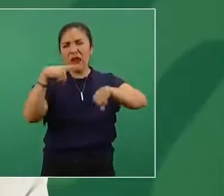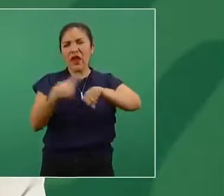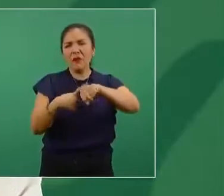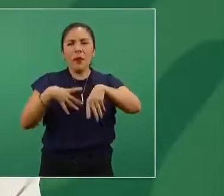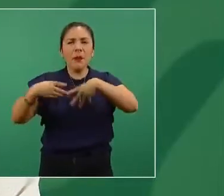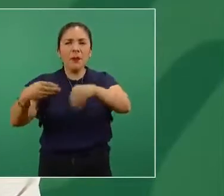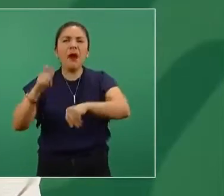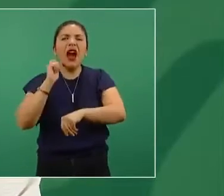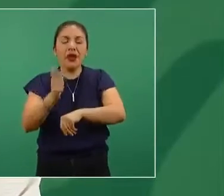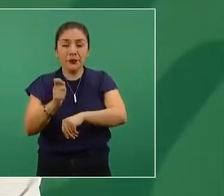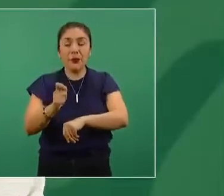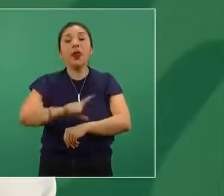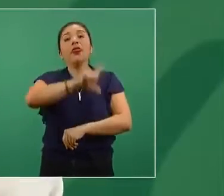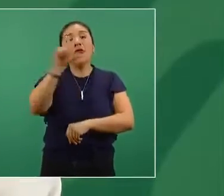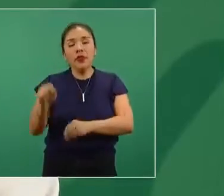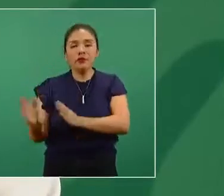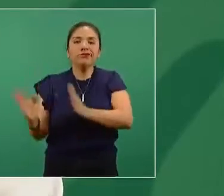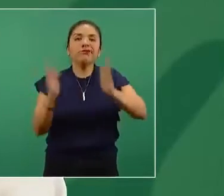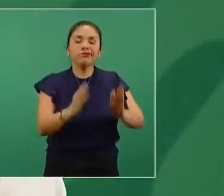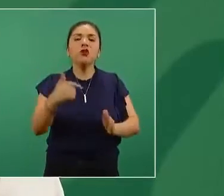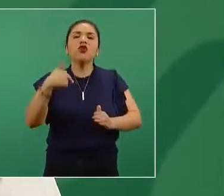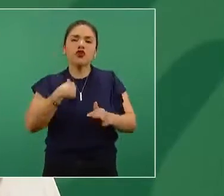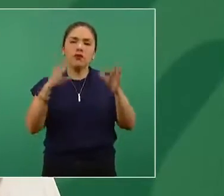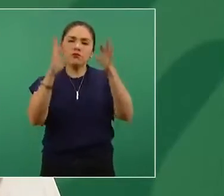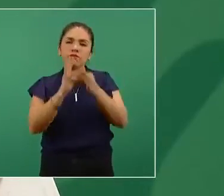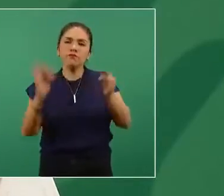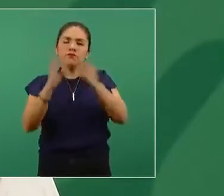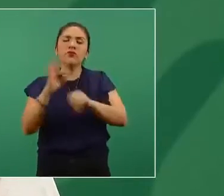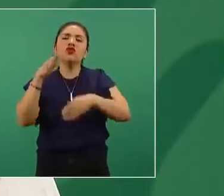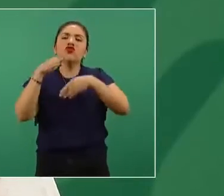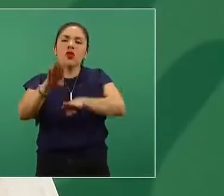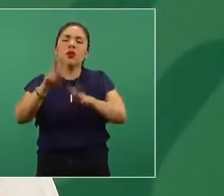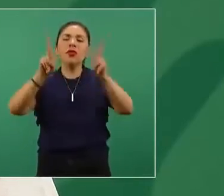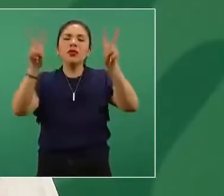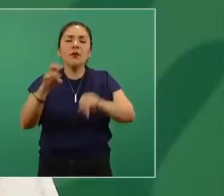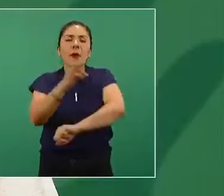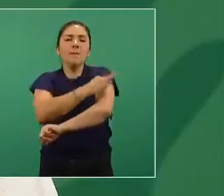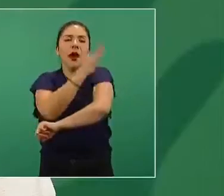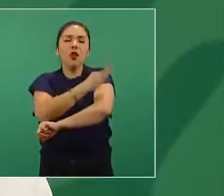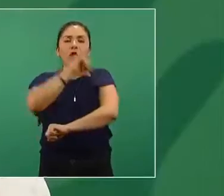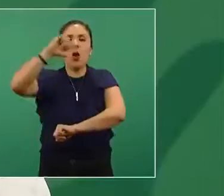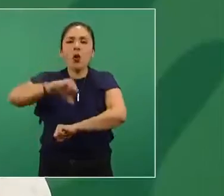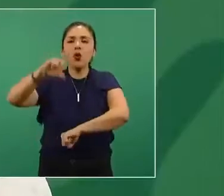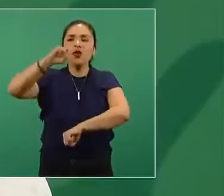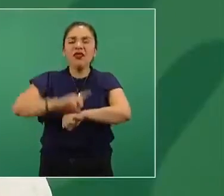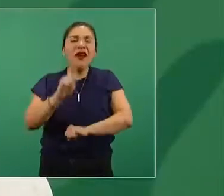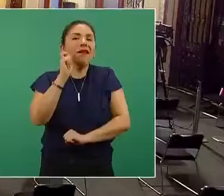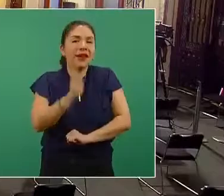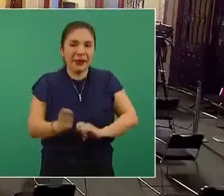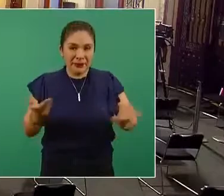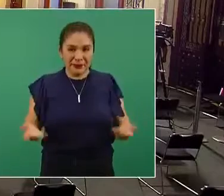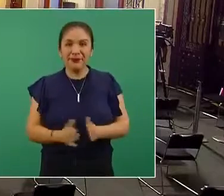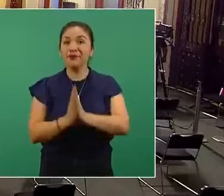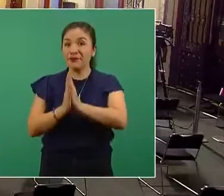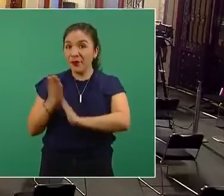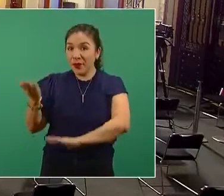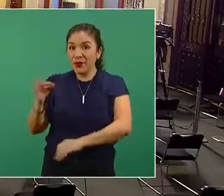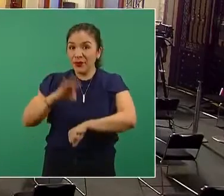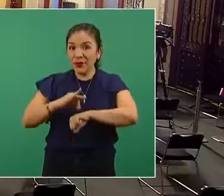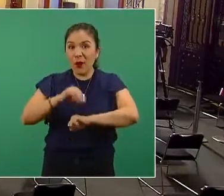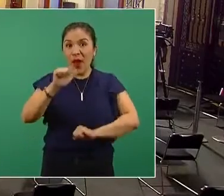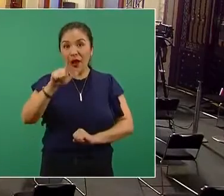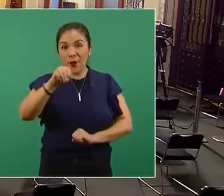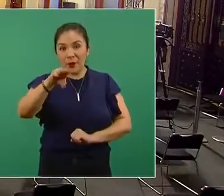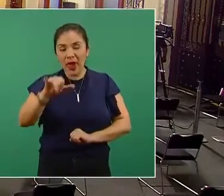Salomía, y enseguida yo presentaré los avances de la vacunación hasta el día de hoy. Por favor, doctor Salomía.